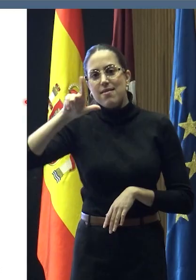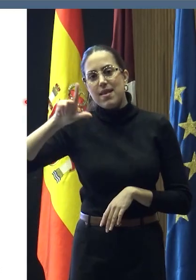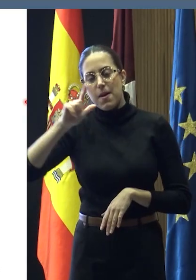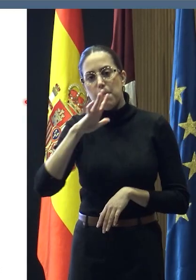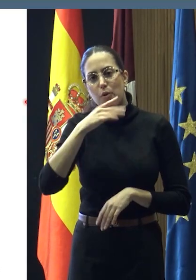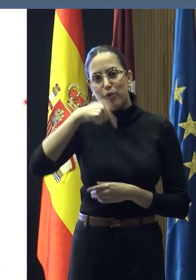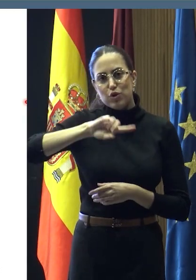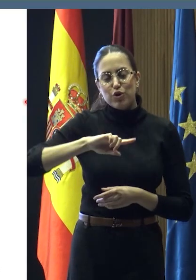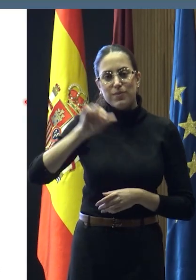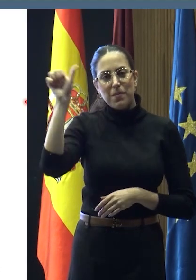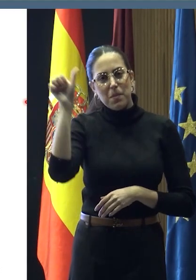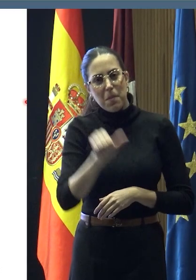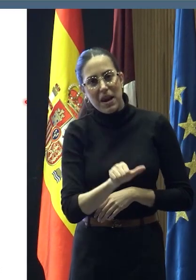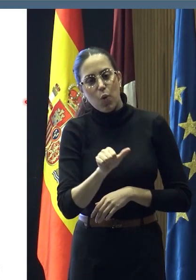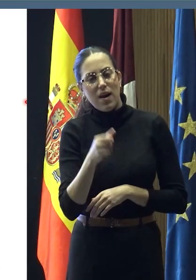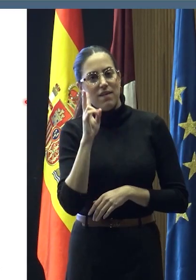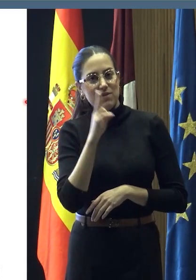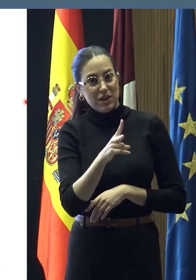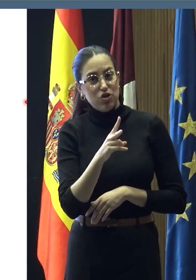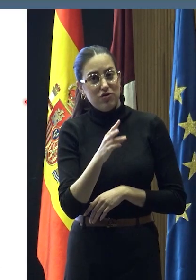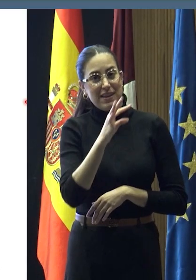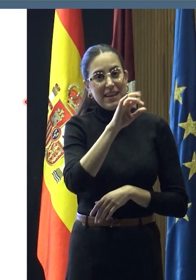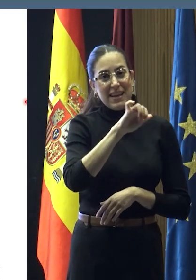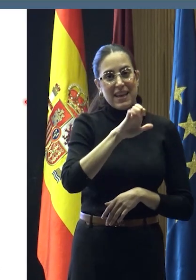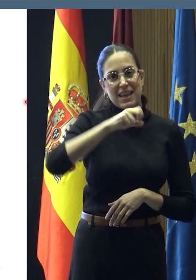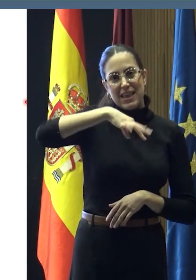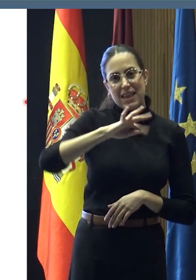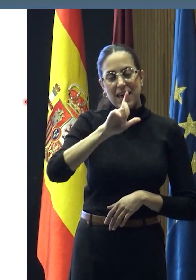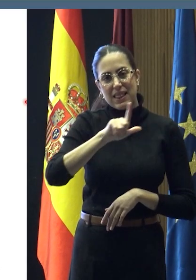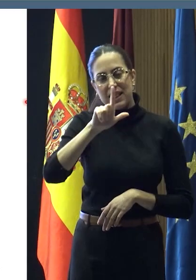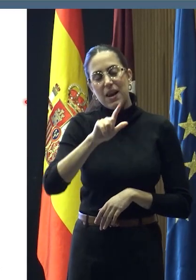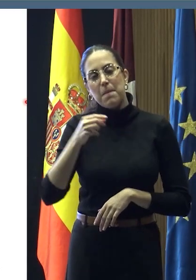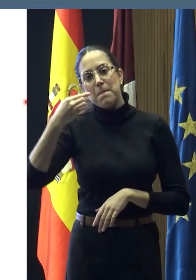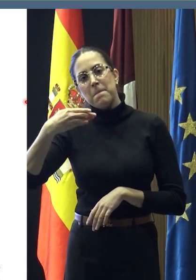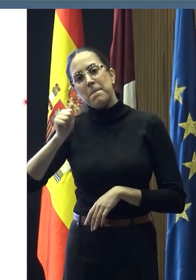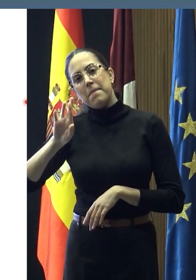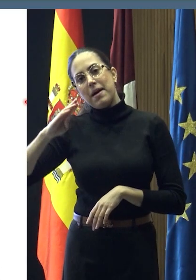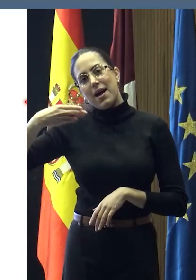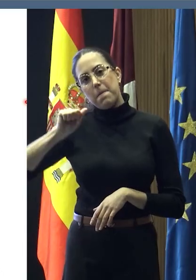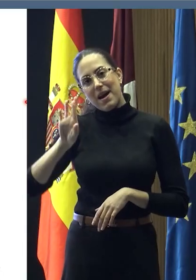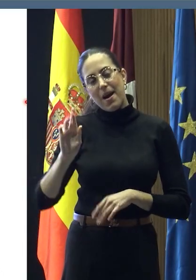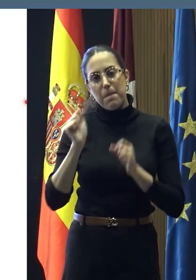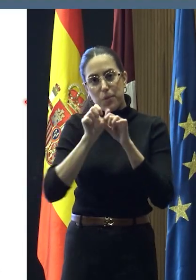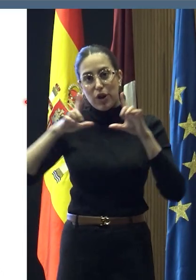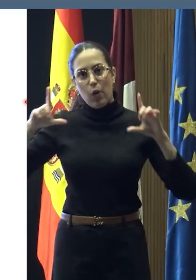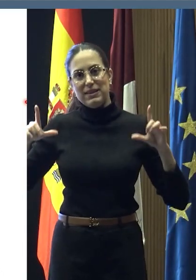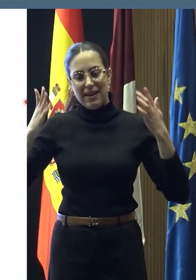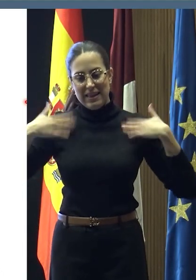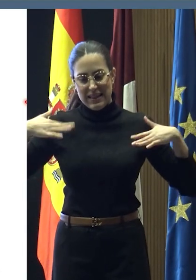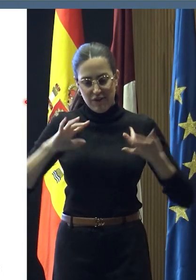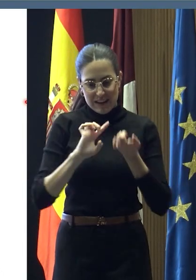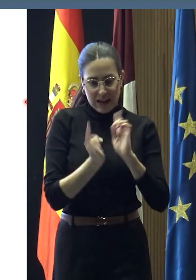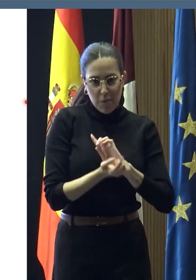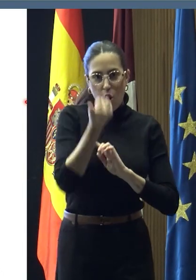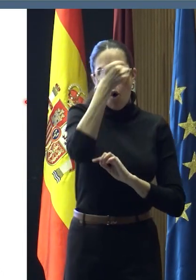habéis visto una película que se llama Gentle, que la protagonizó Barbra Streisand, que se tenía que disfrazar de